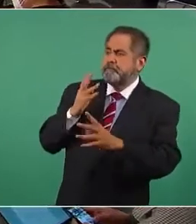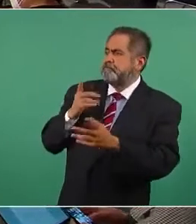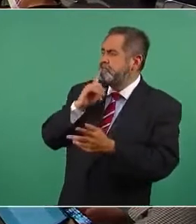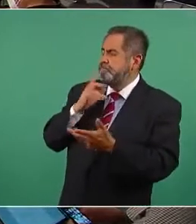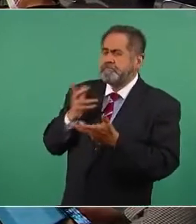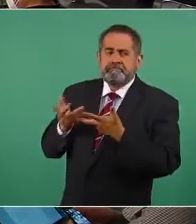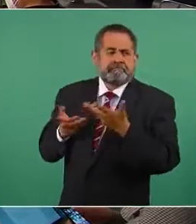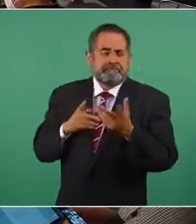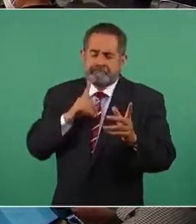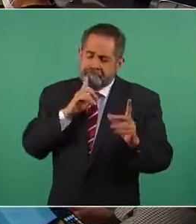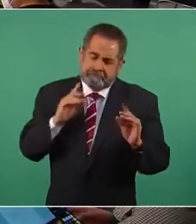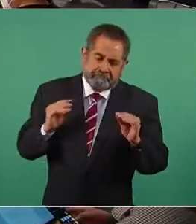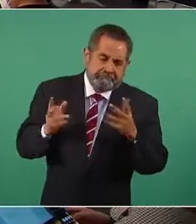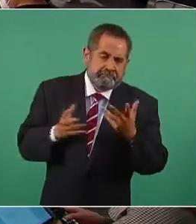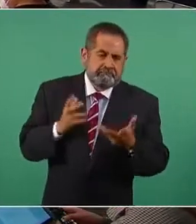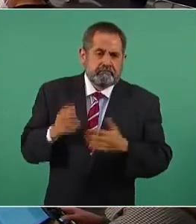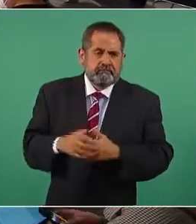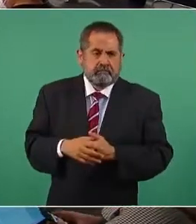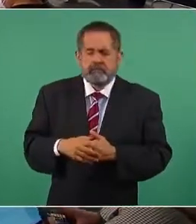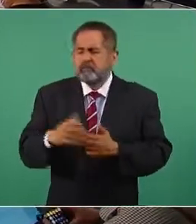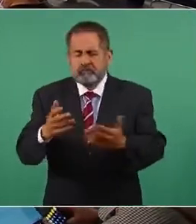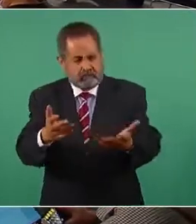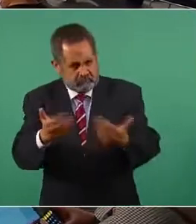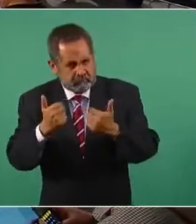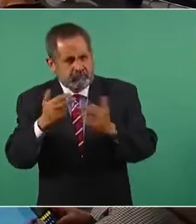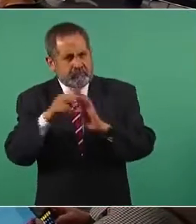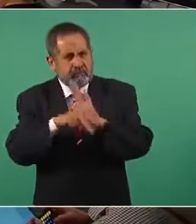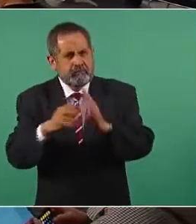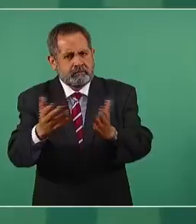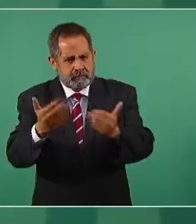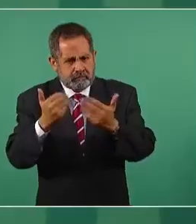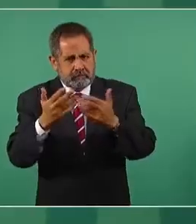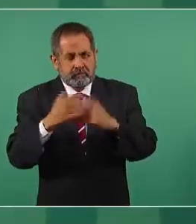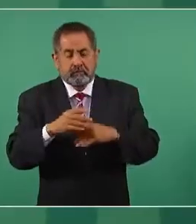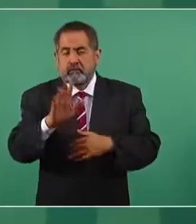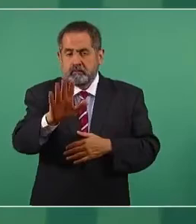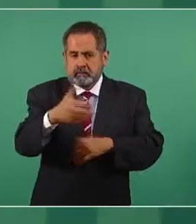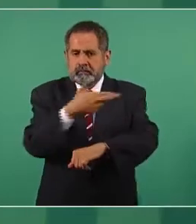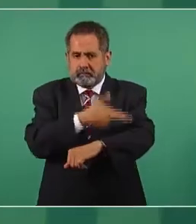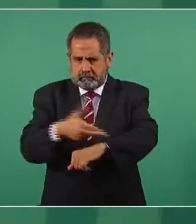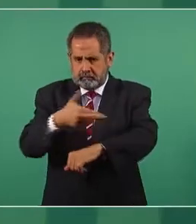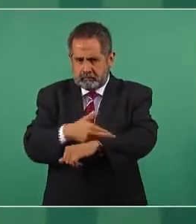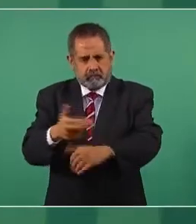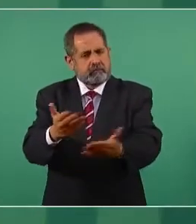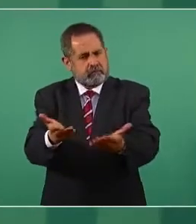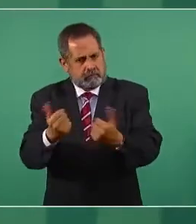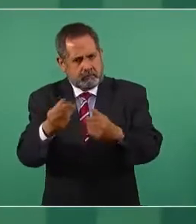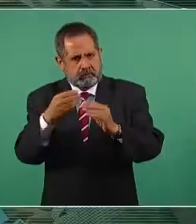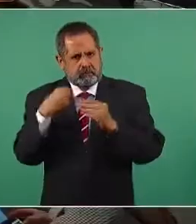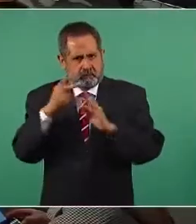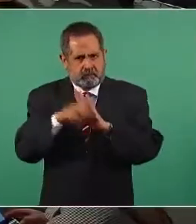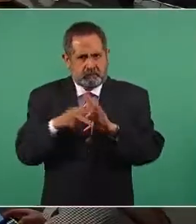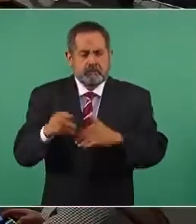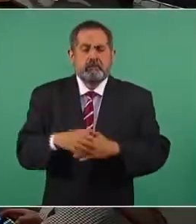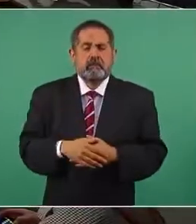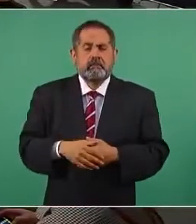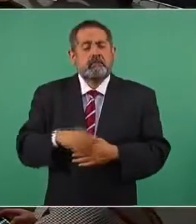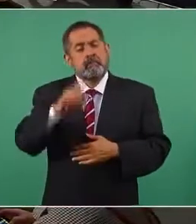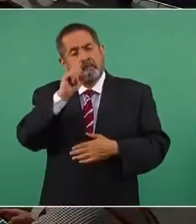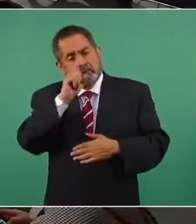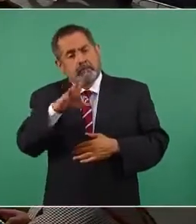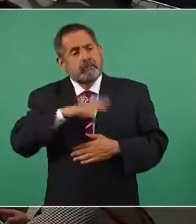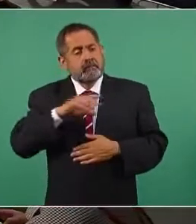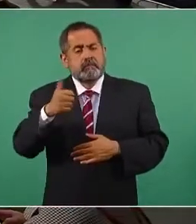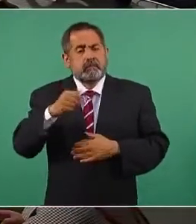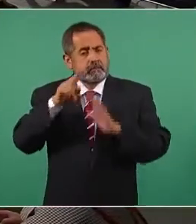quedan callados, no defienden. Pásamelo Tengo el usted video. y lo vamos a, porque hay un procedimiento para eso. Perfecto, tengo el video. También tengo el video